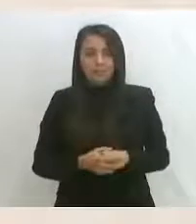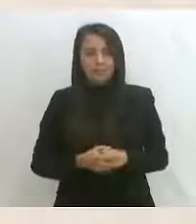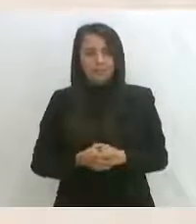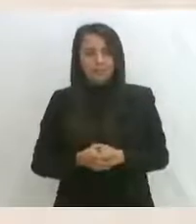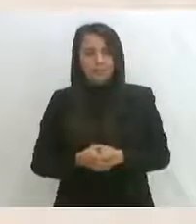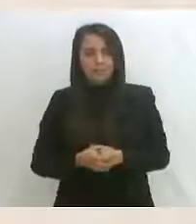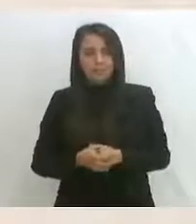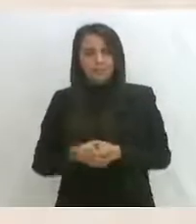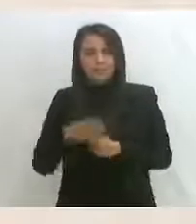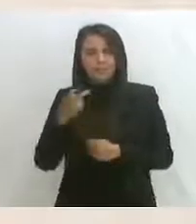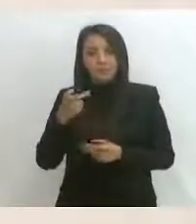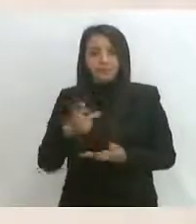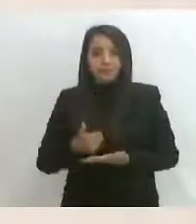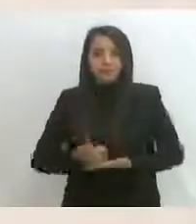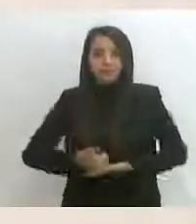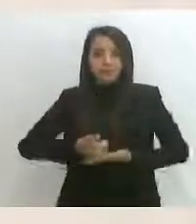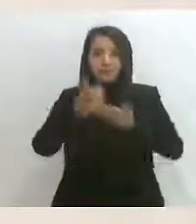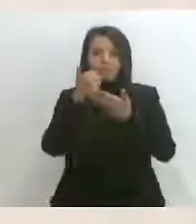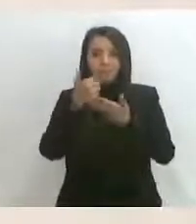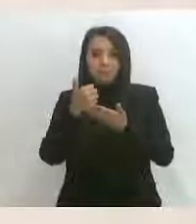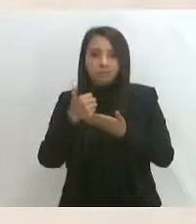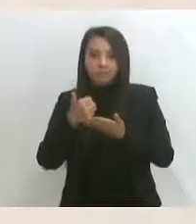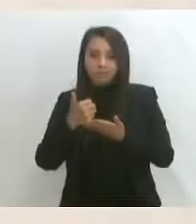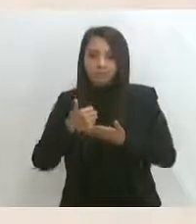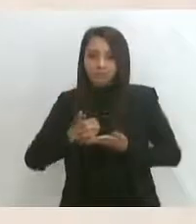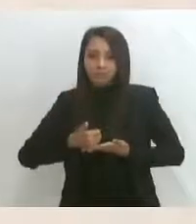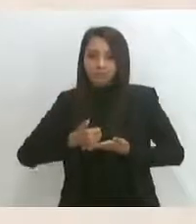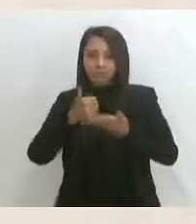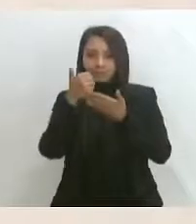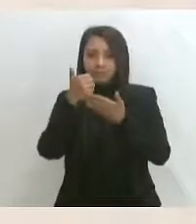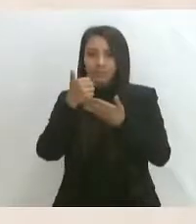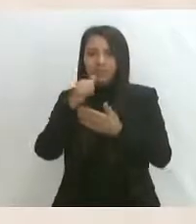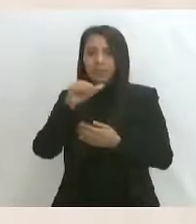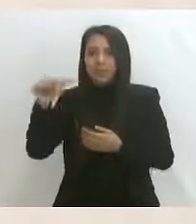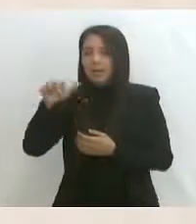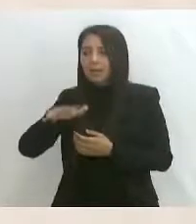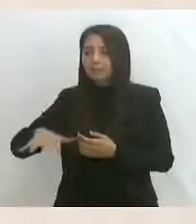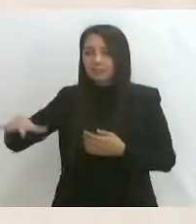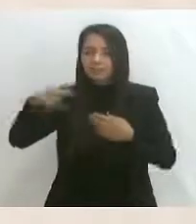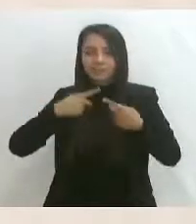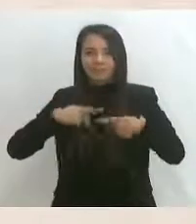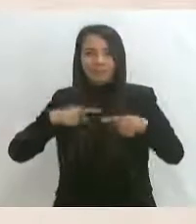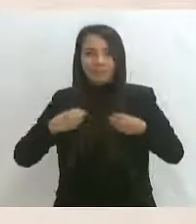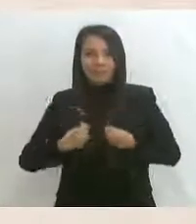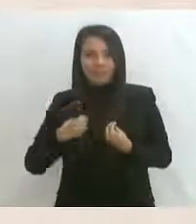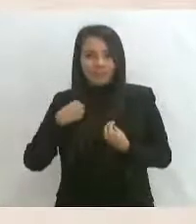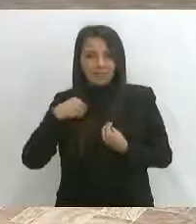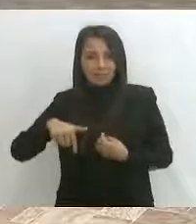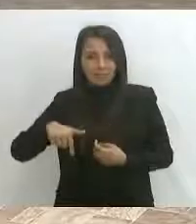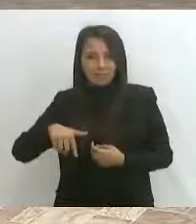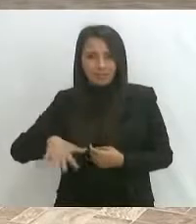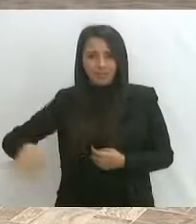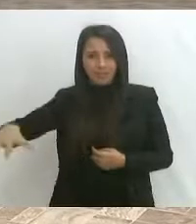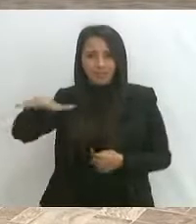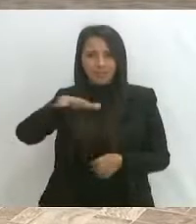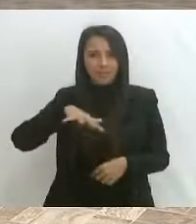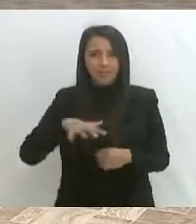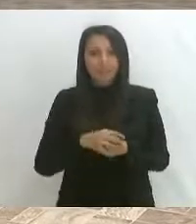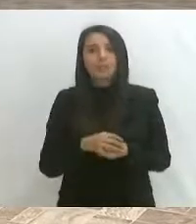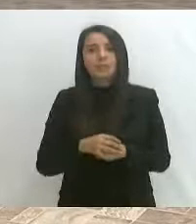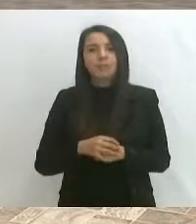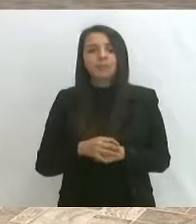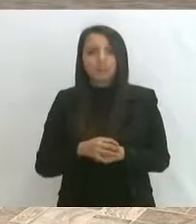Esto beneficia a la gente de este municipio, sobre todo